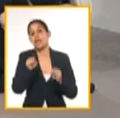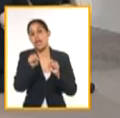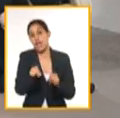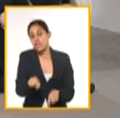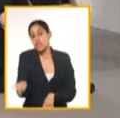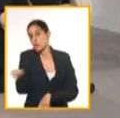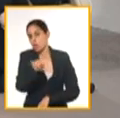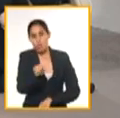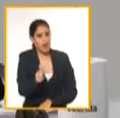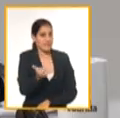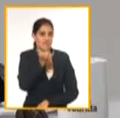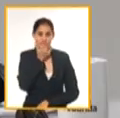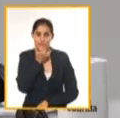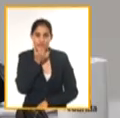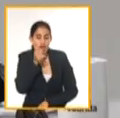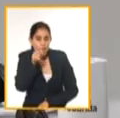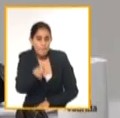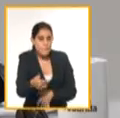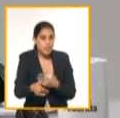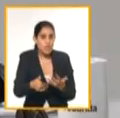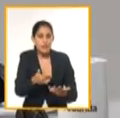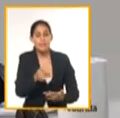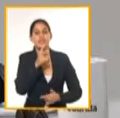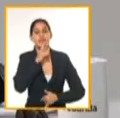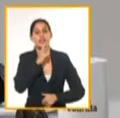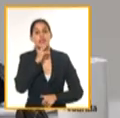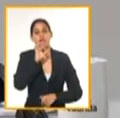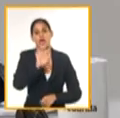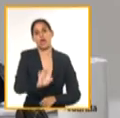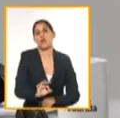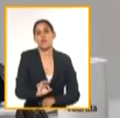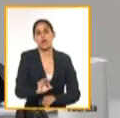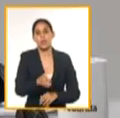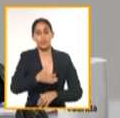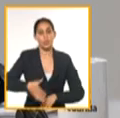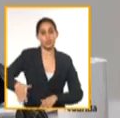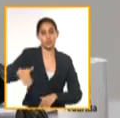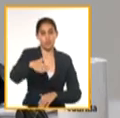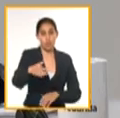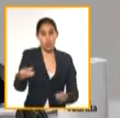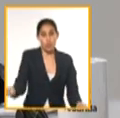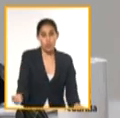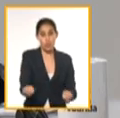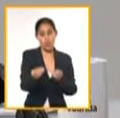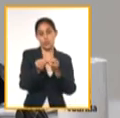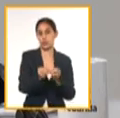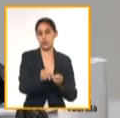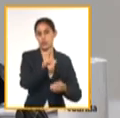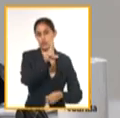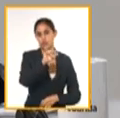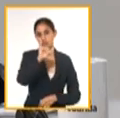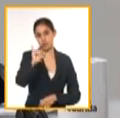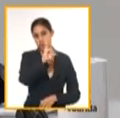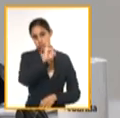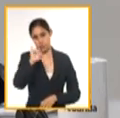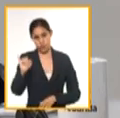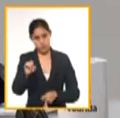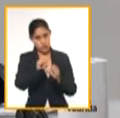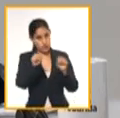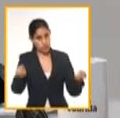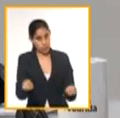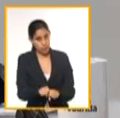fallo del sistema y quedamos prácticamente con todos los sistemas paralizados, excepto los 166 sistemas que hoy funcionan por